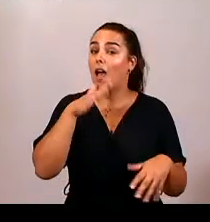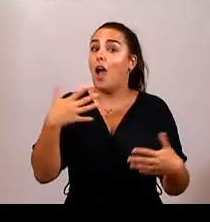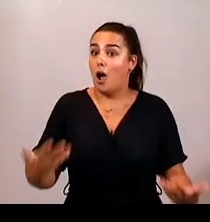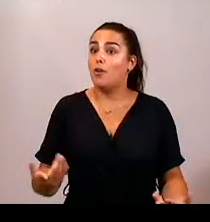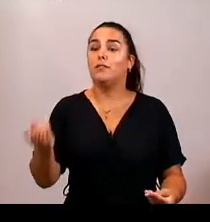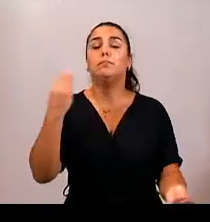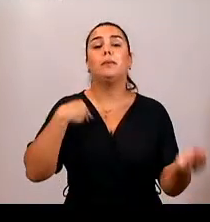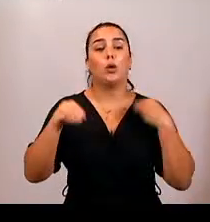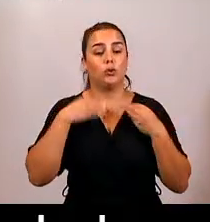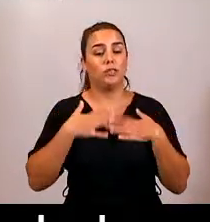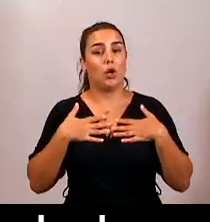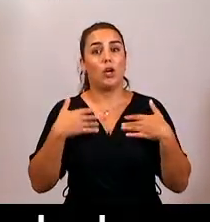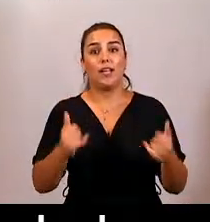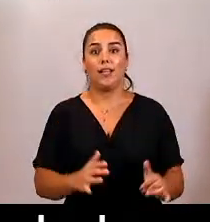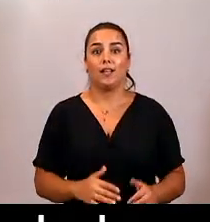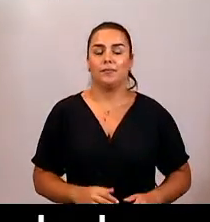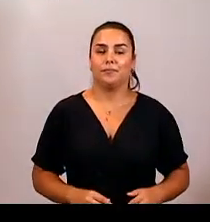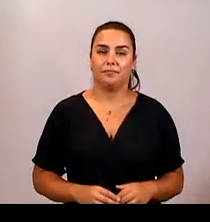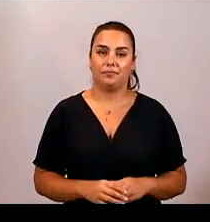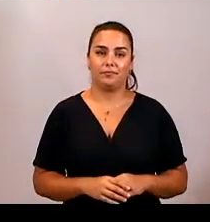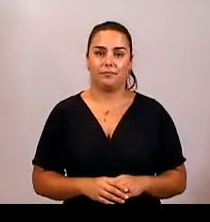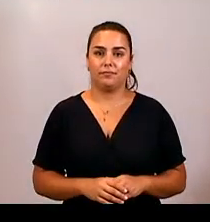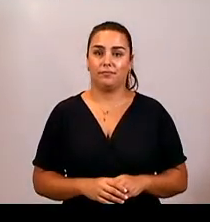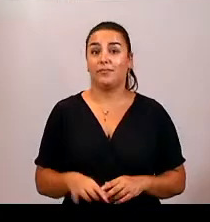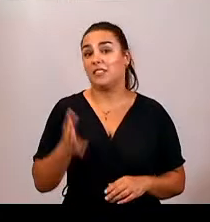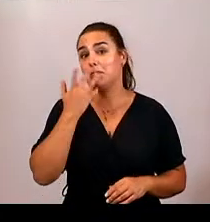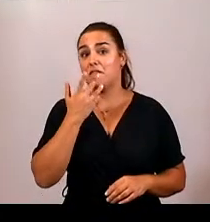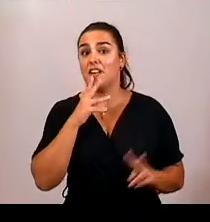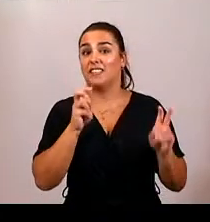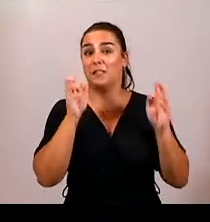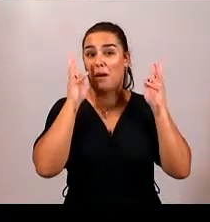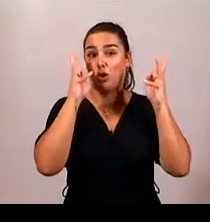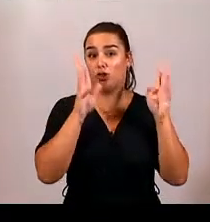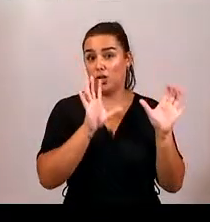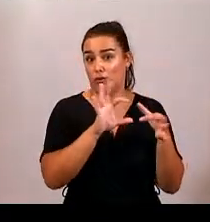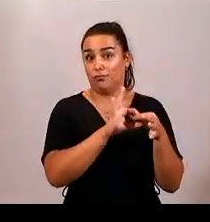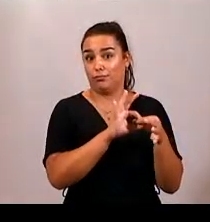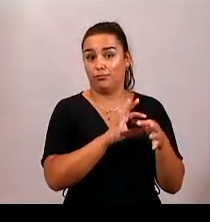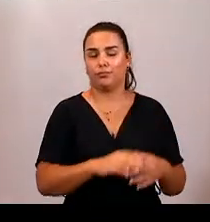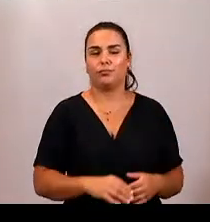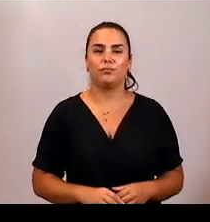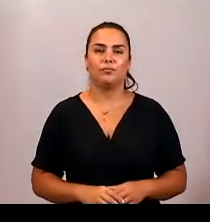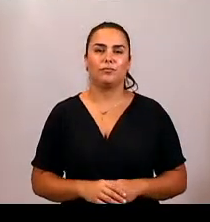pongo a su disposición para las preguntas que deseen. Si prefieren primero del Consejo.